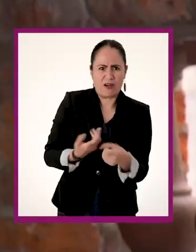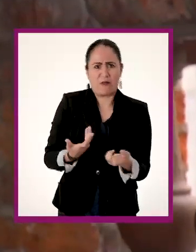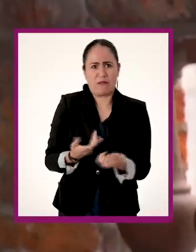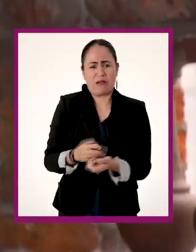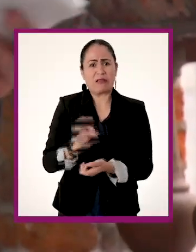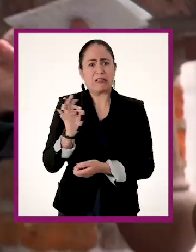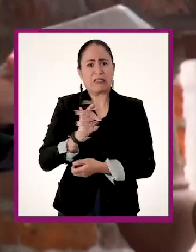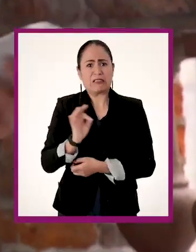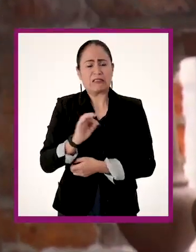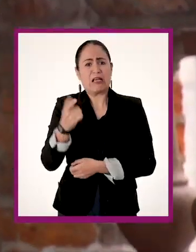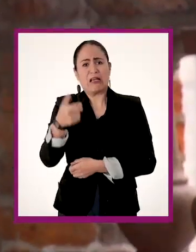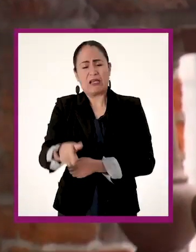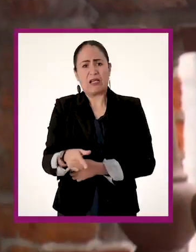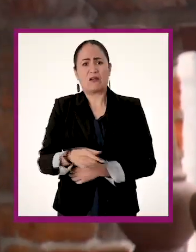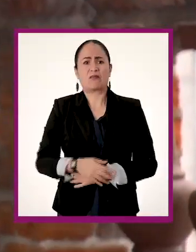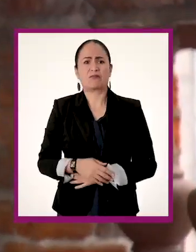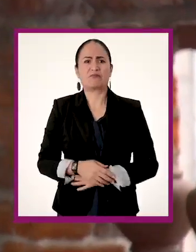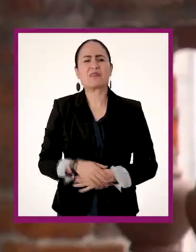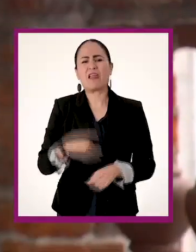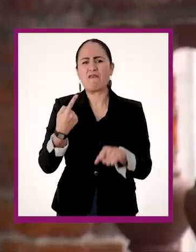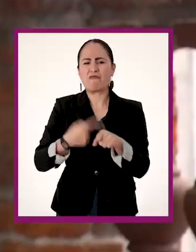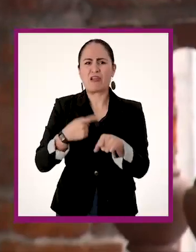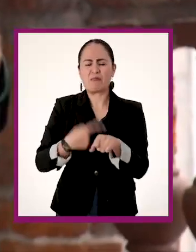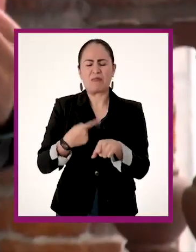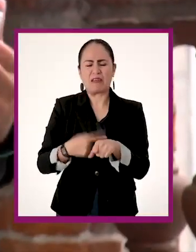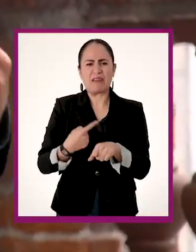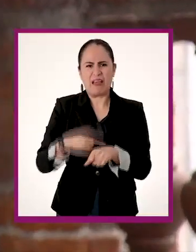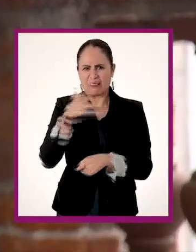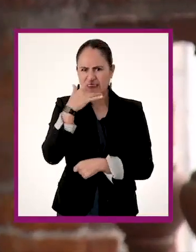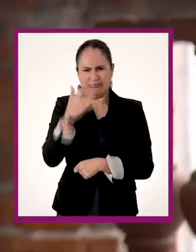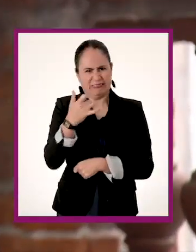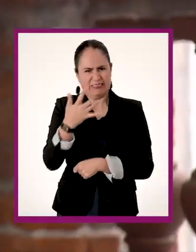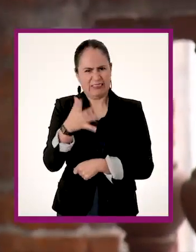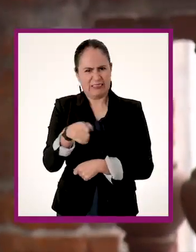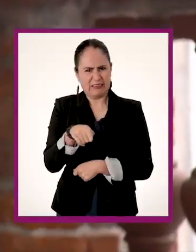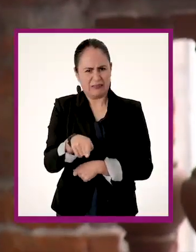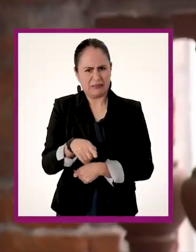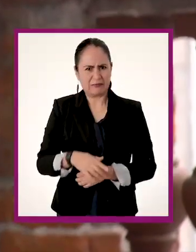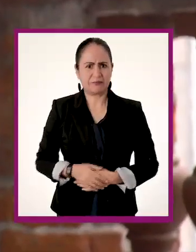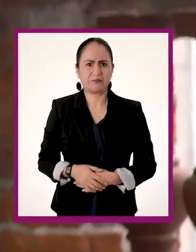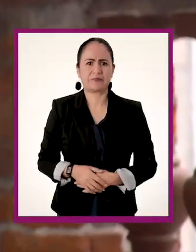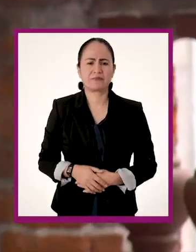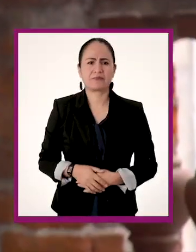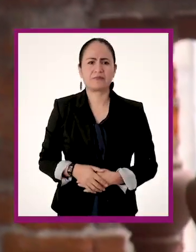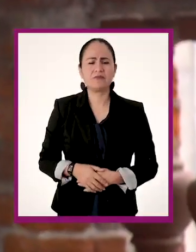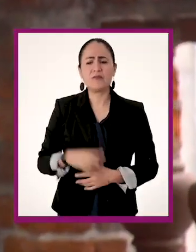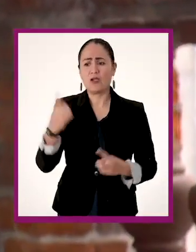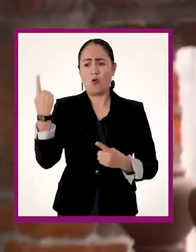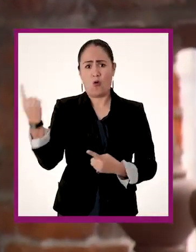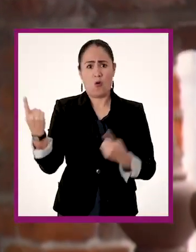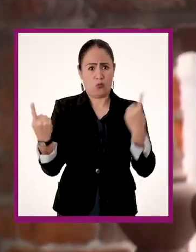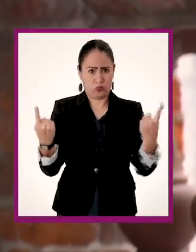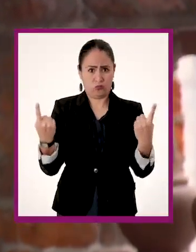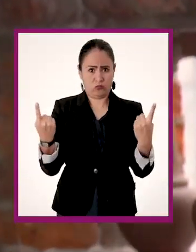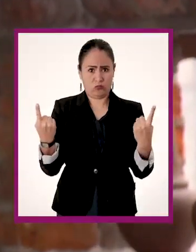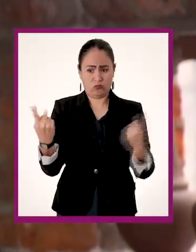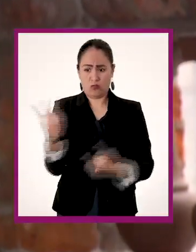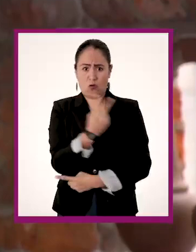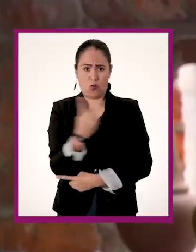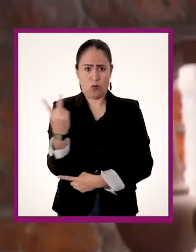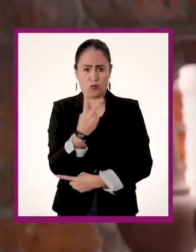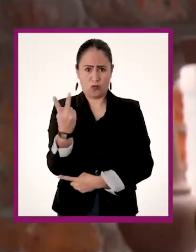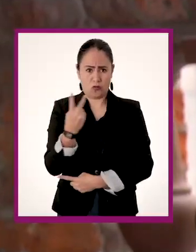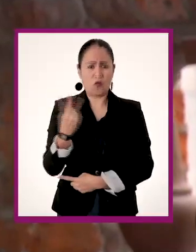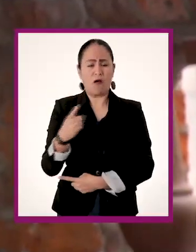que de hecho tengo entendido que esa palabra significa el que tiene bubas, o sea, una enfermedad muy poco presentable, ¿no? Bueno, total que